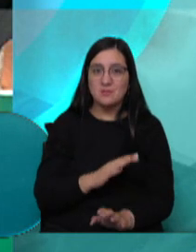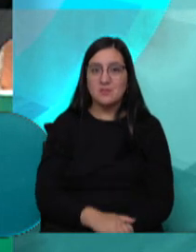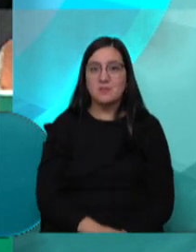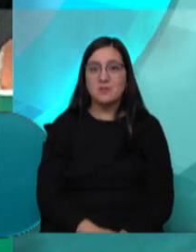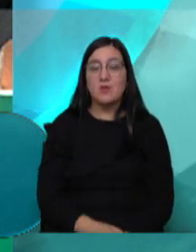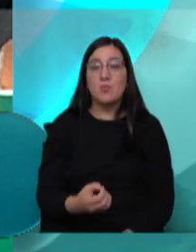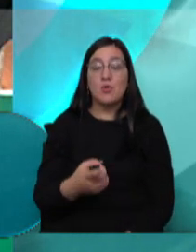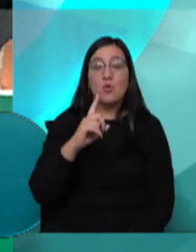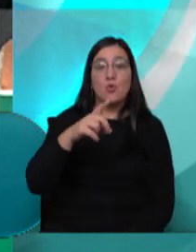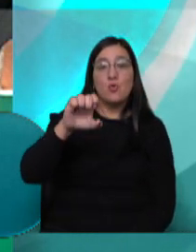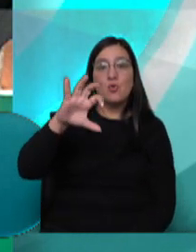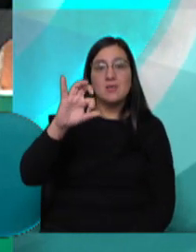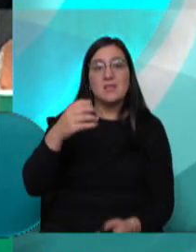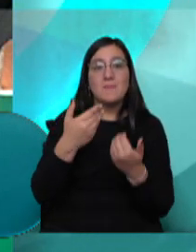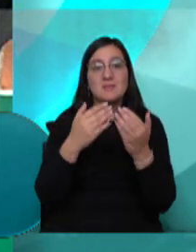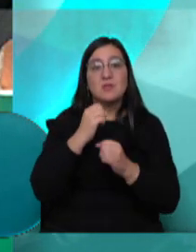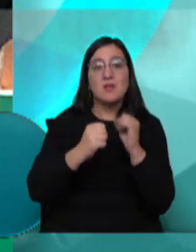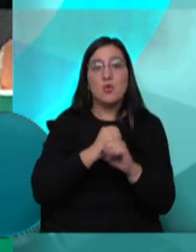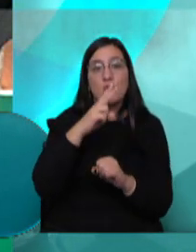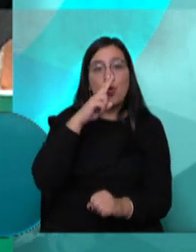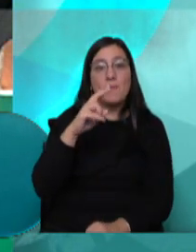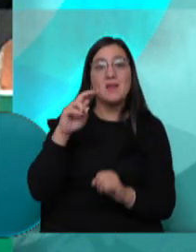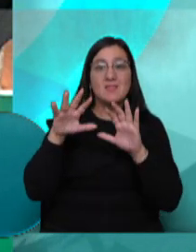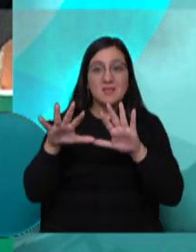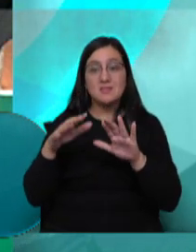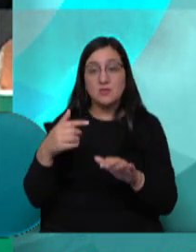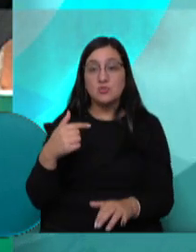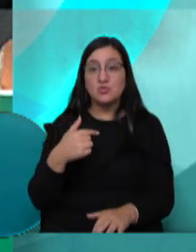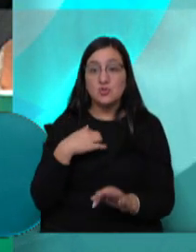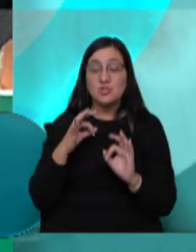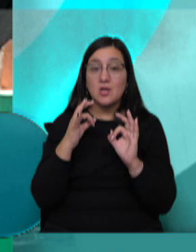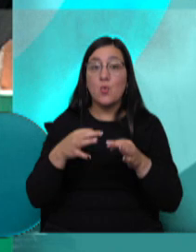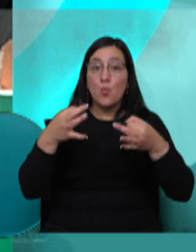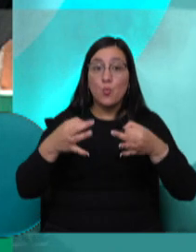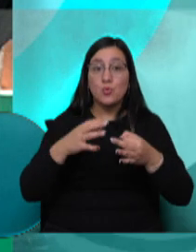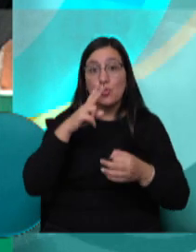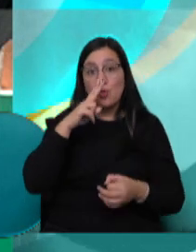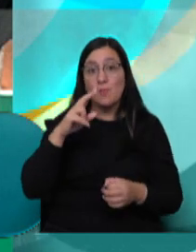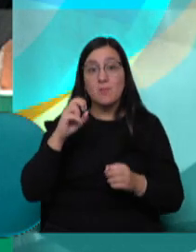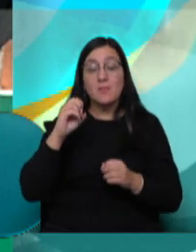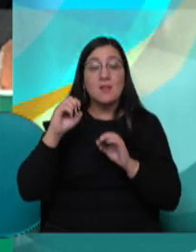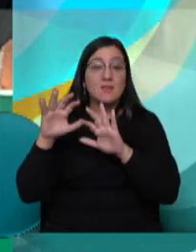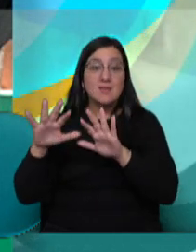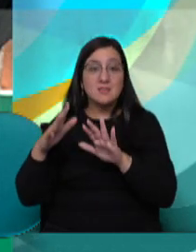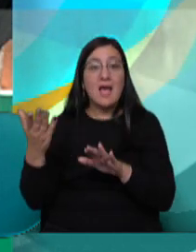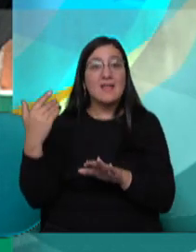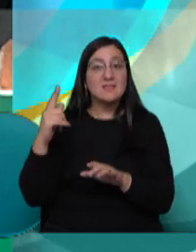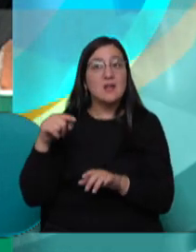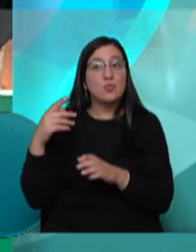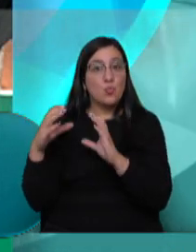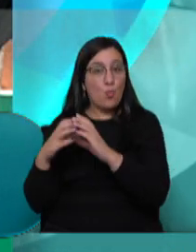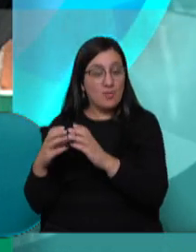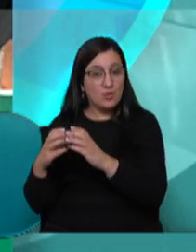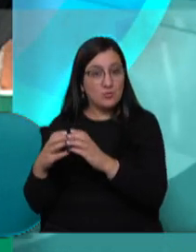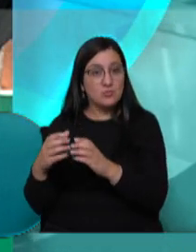Mira, con Goes estamos del 2010 en el club. Yo en particular llegué justo en 2010, antes el equipo estaba conformado en otro cuadro. Y